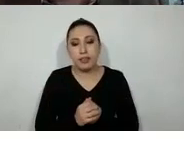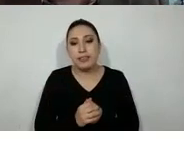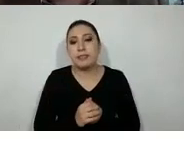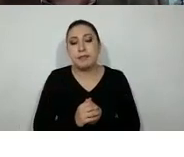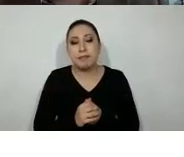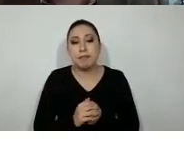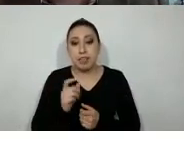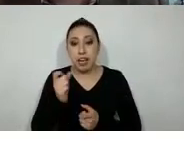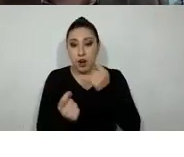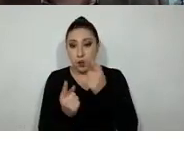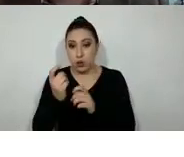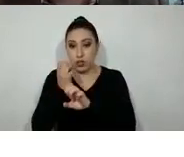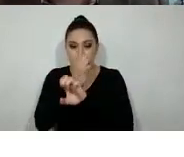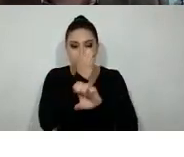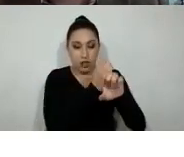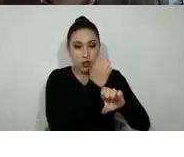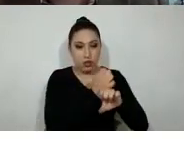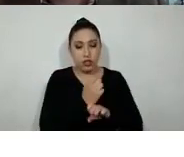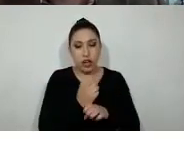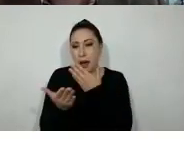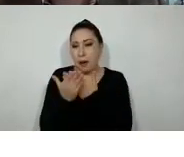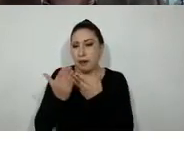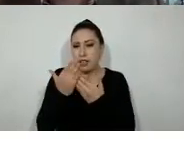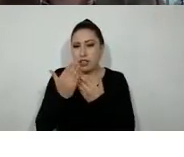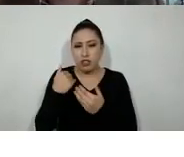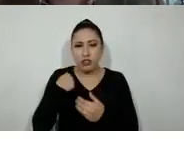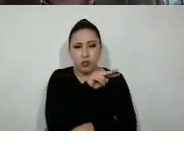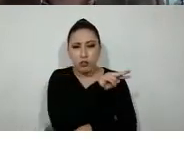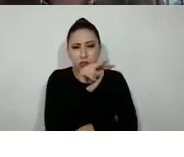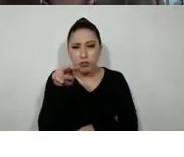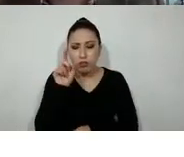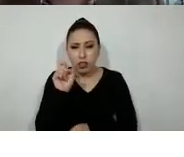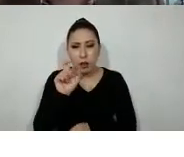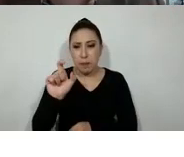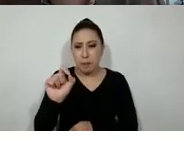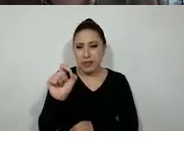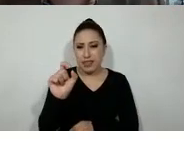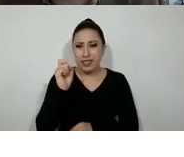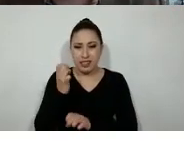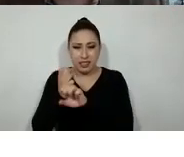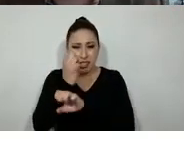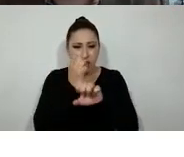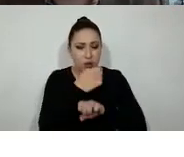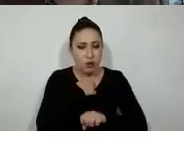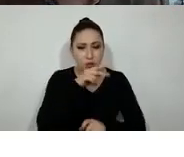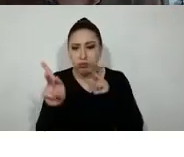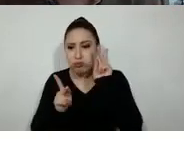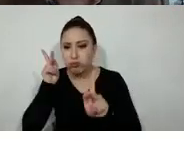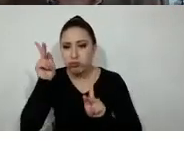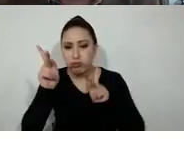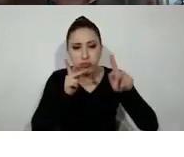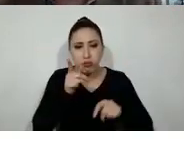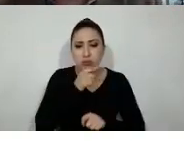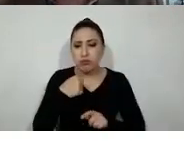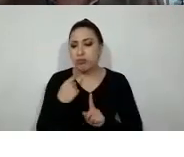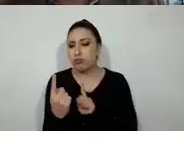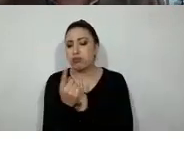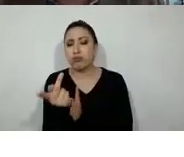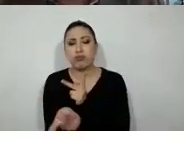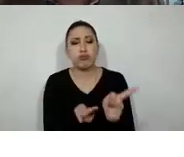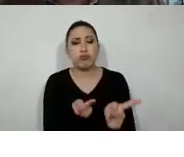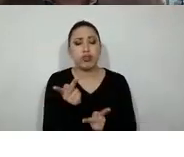donde vamos, en INCI acabamos de hacer un ejercicio en 20 estados visitando policías, y ellos nos decían, yo siempre que